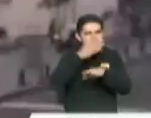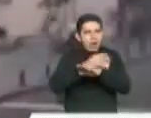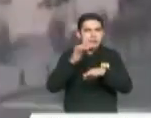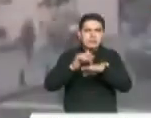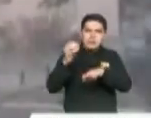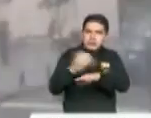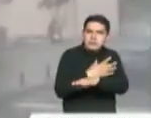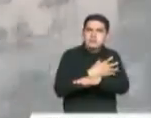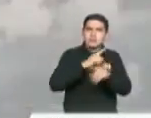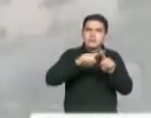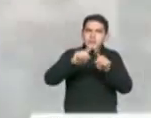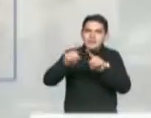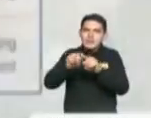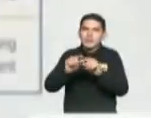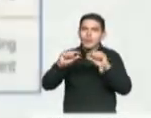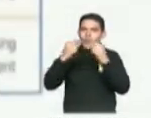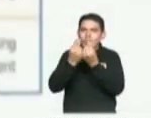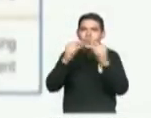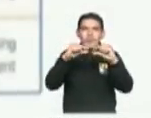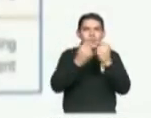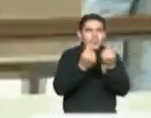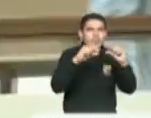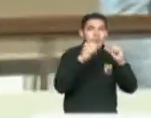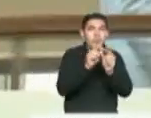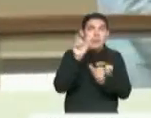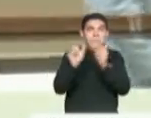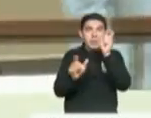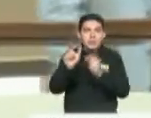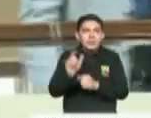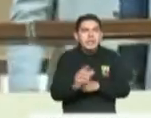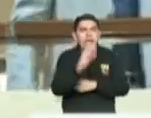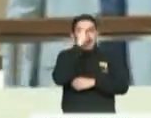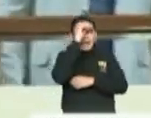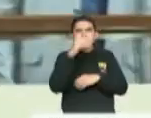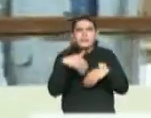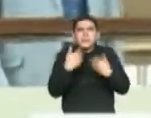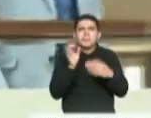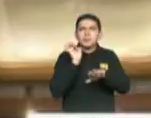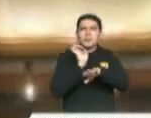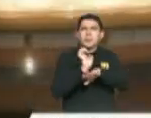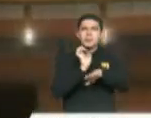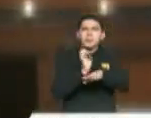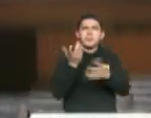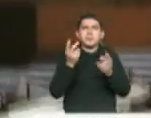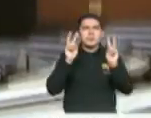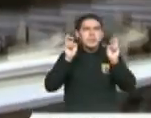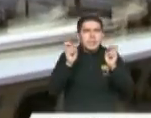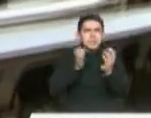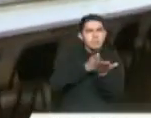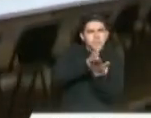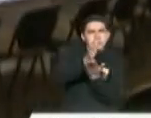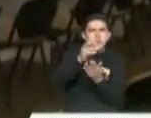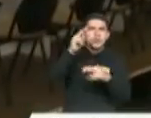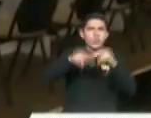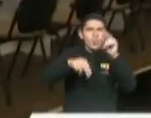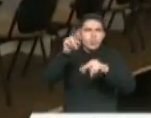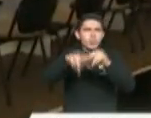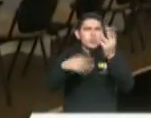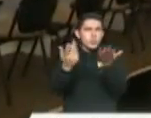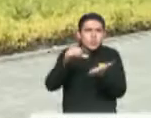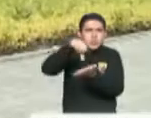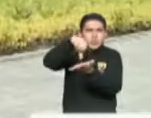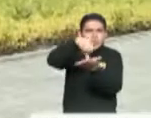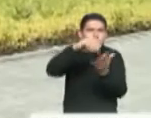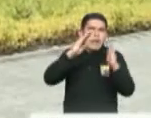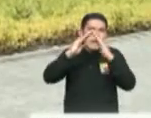con distintos grupos de interés quienes además conocieron la posición del país sobre políticas urbanas frente a la nueva agenda urbana